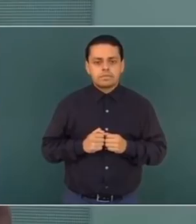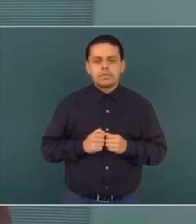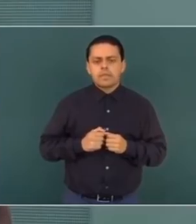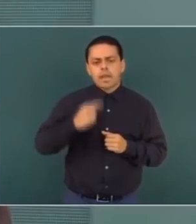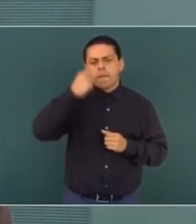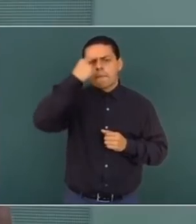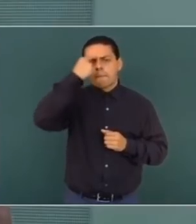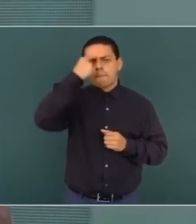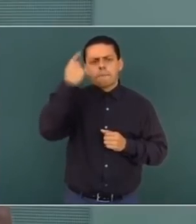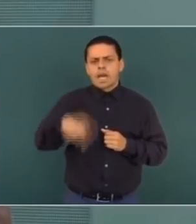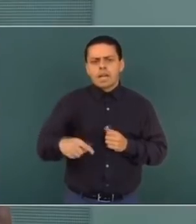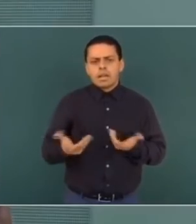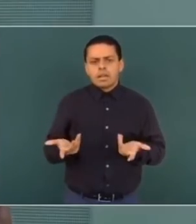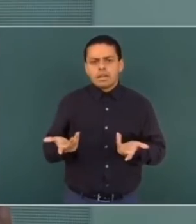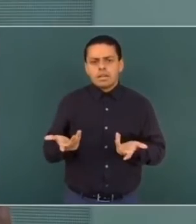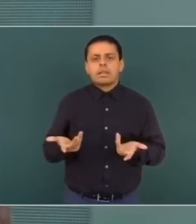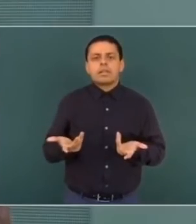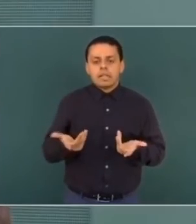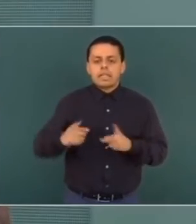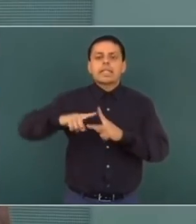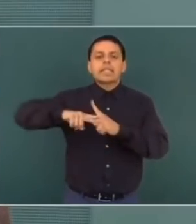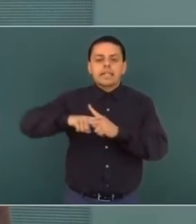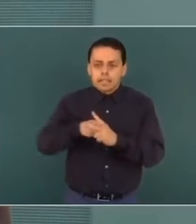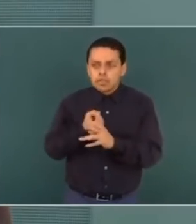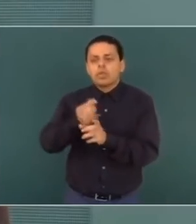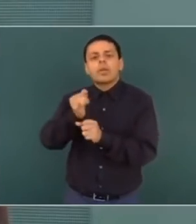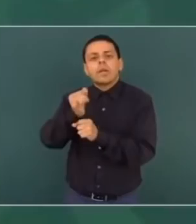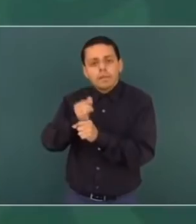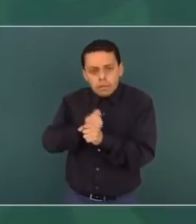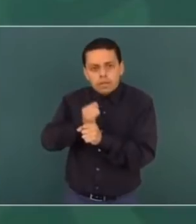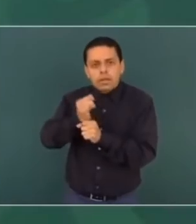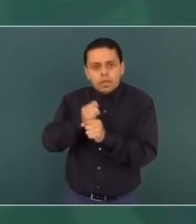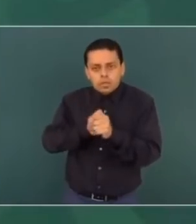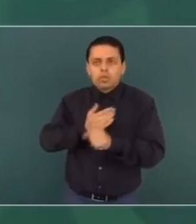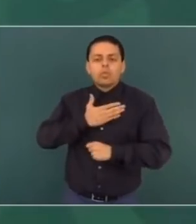para que se inicie la investigación